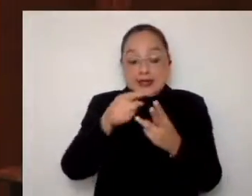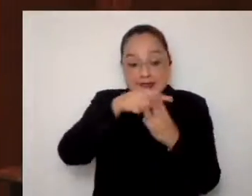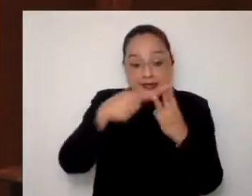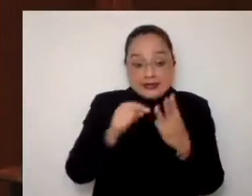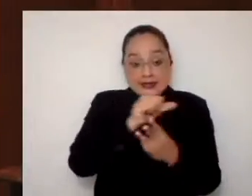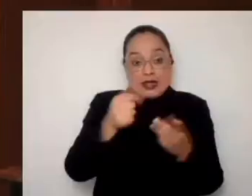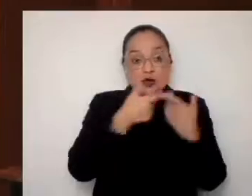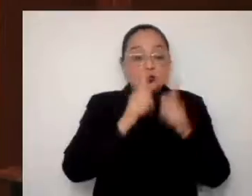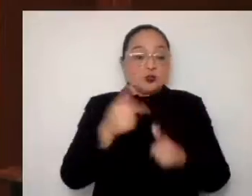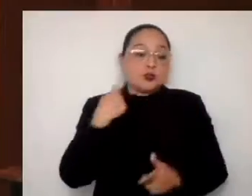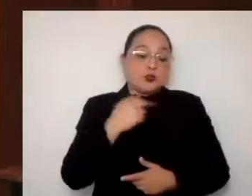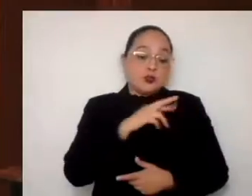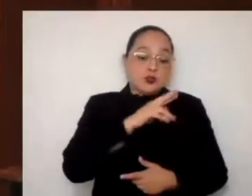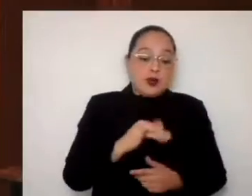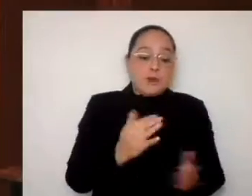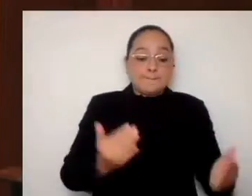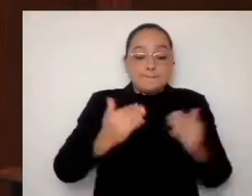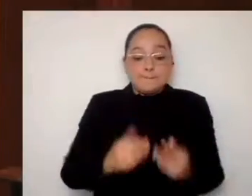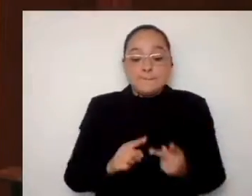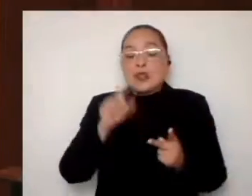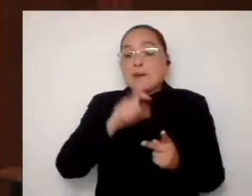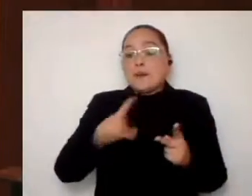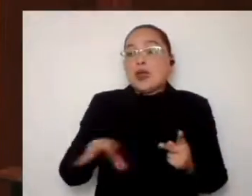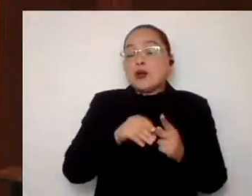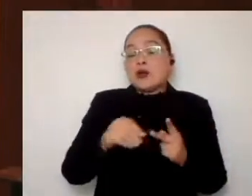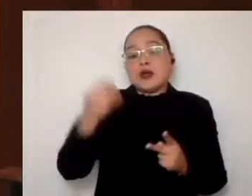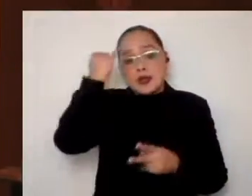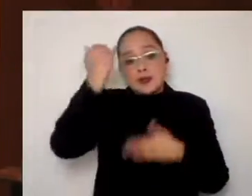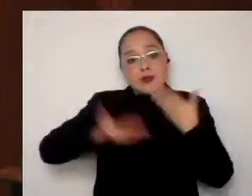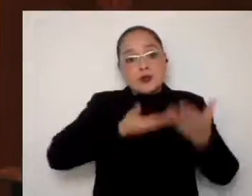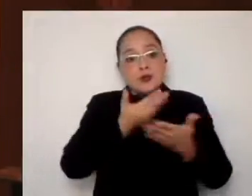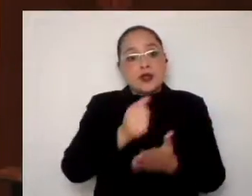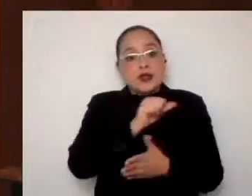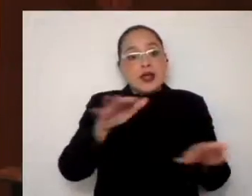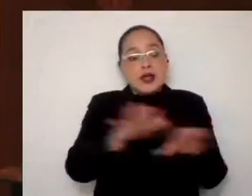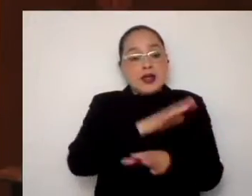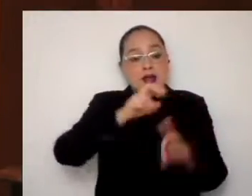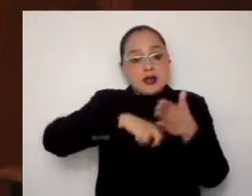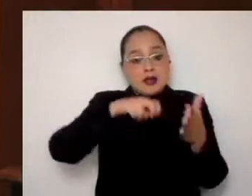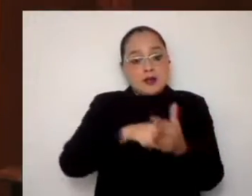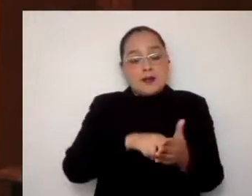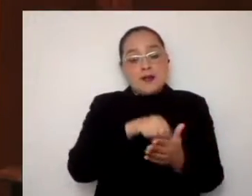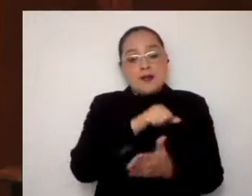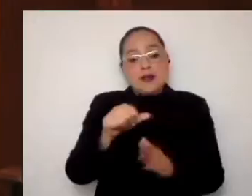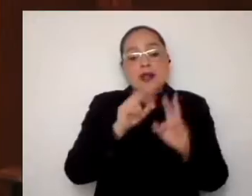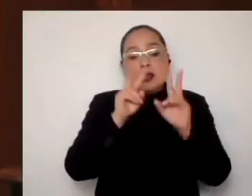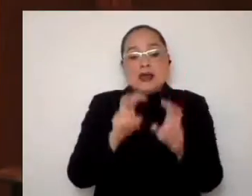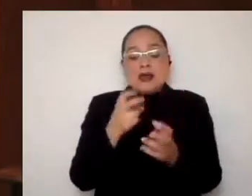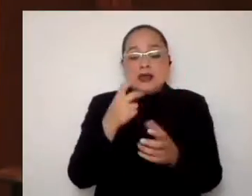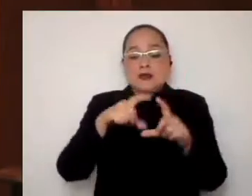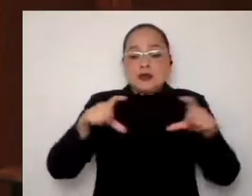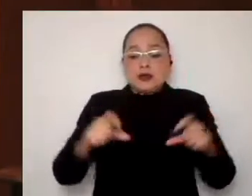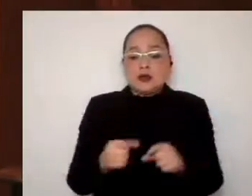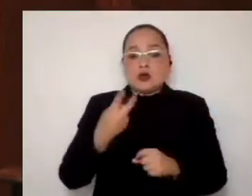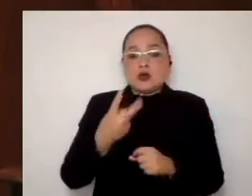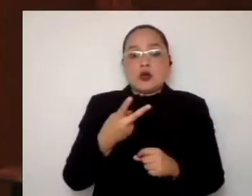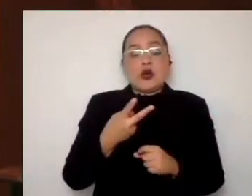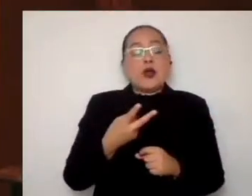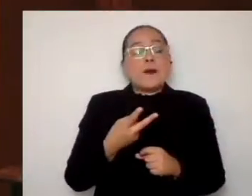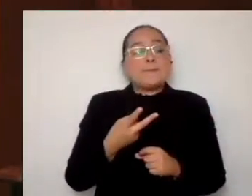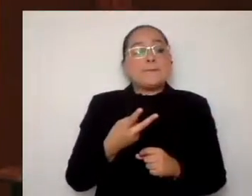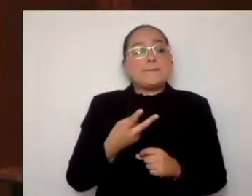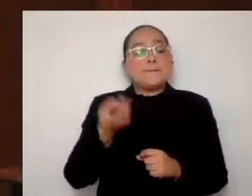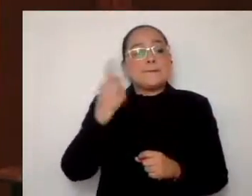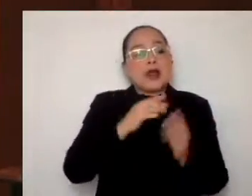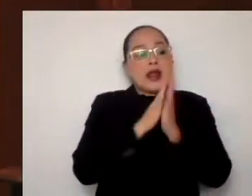La iniciativa con proyecto de decreto por el que se reforma la denominación del subtítulo sexto del título segundo del